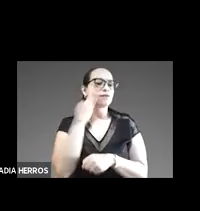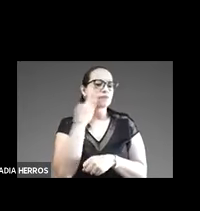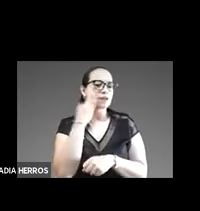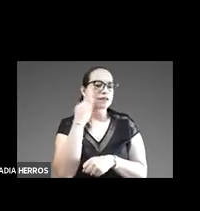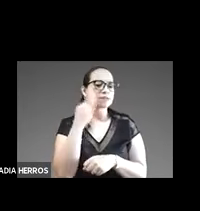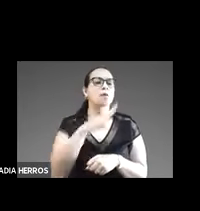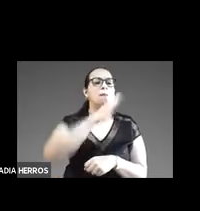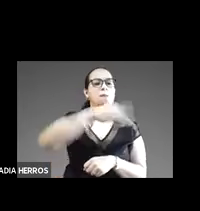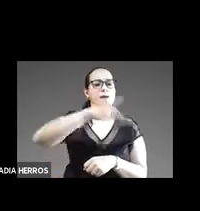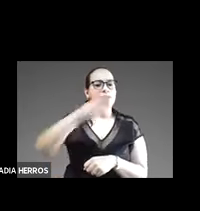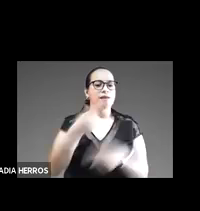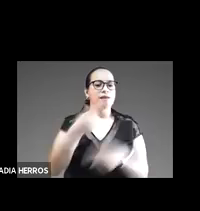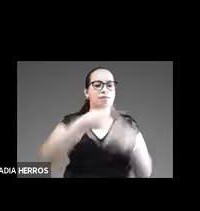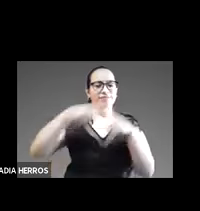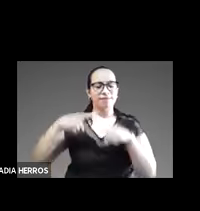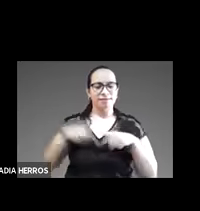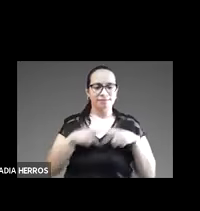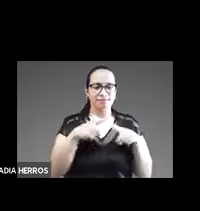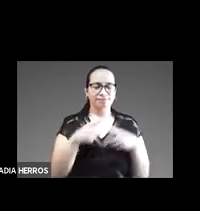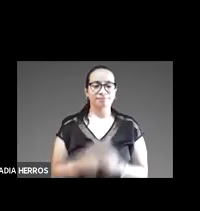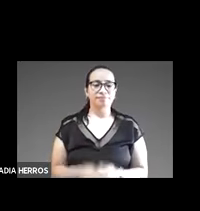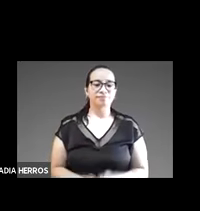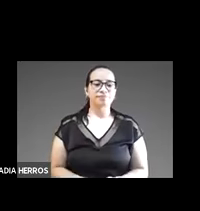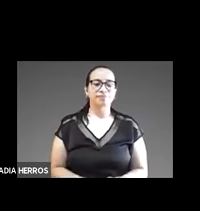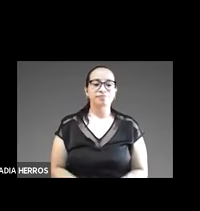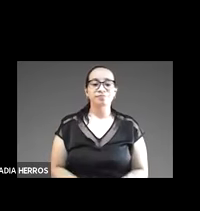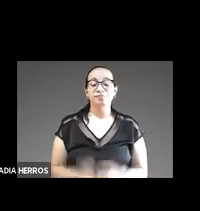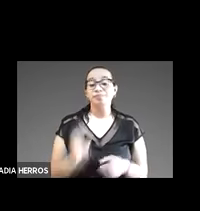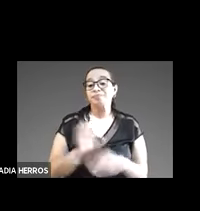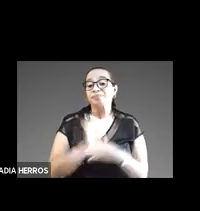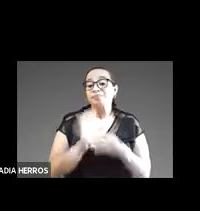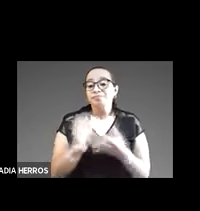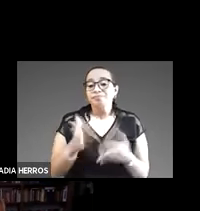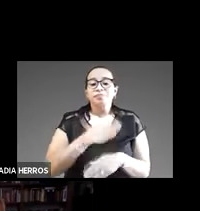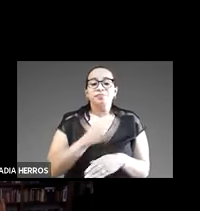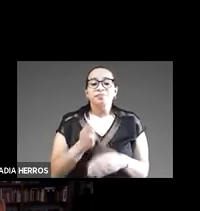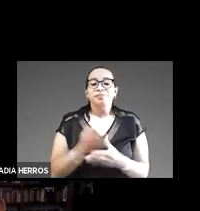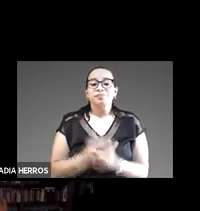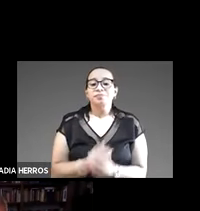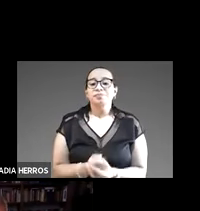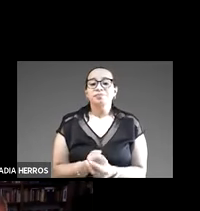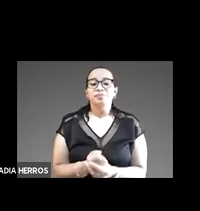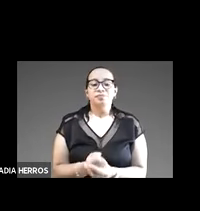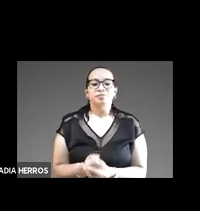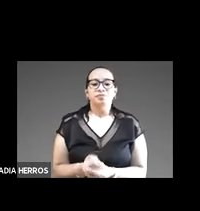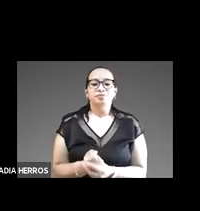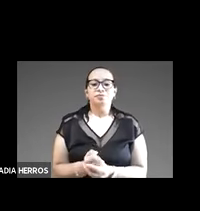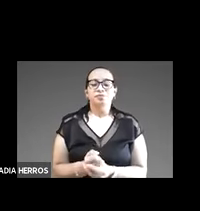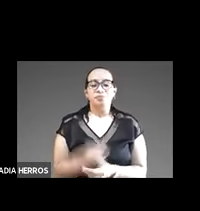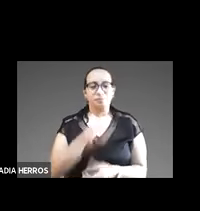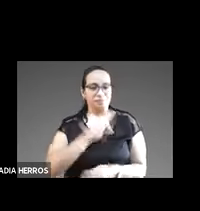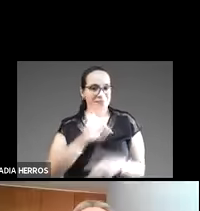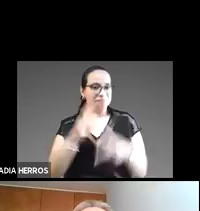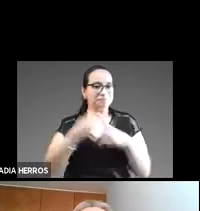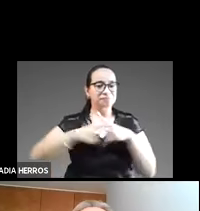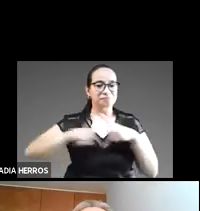de Marea Diversa. Entonces, bueno, sin más, podemos dar